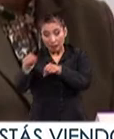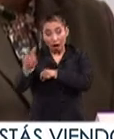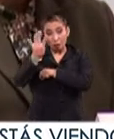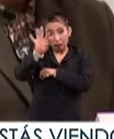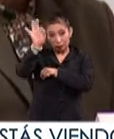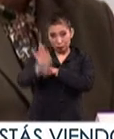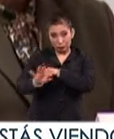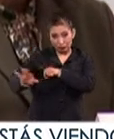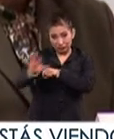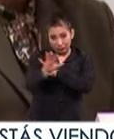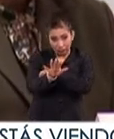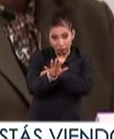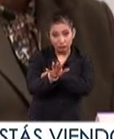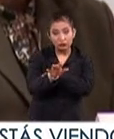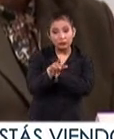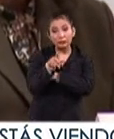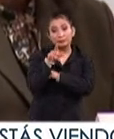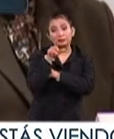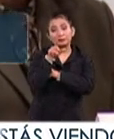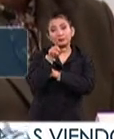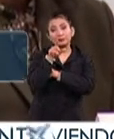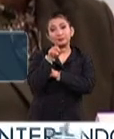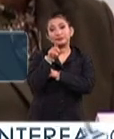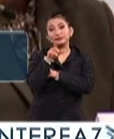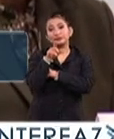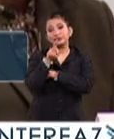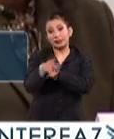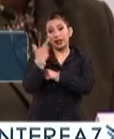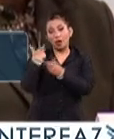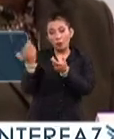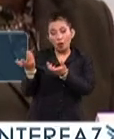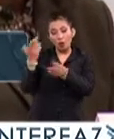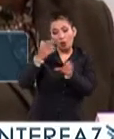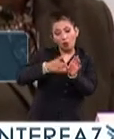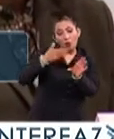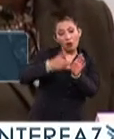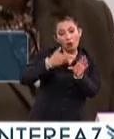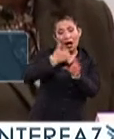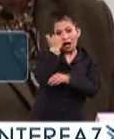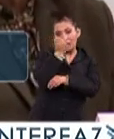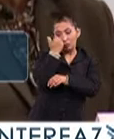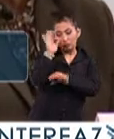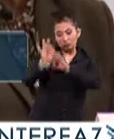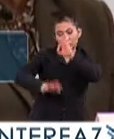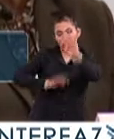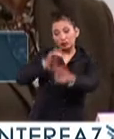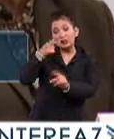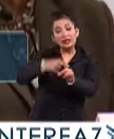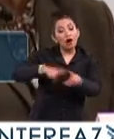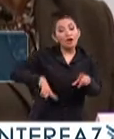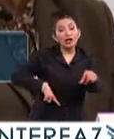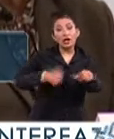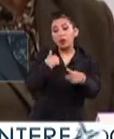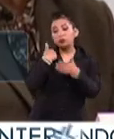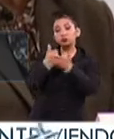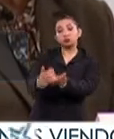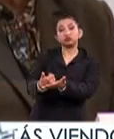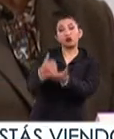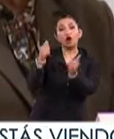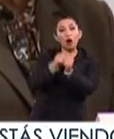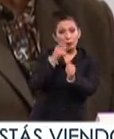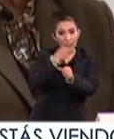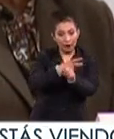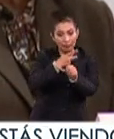el 4% de nuestra matrícula es atendida por el gobierno local a través de